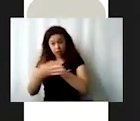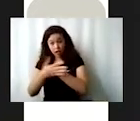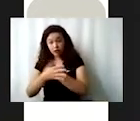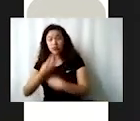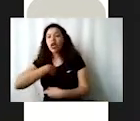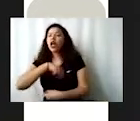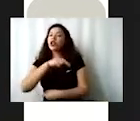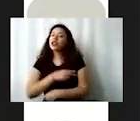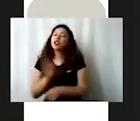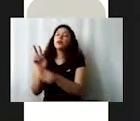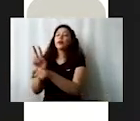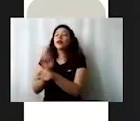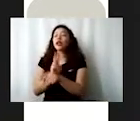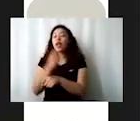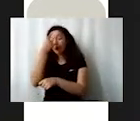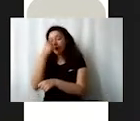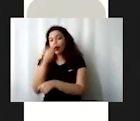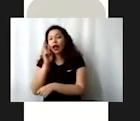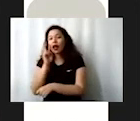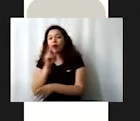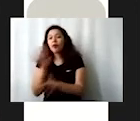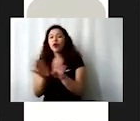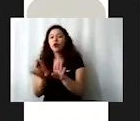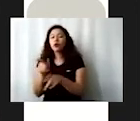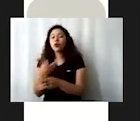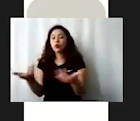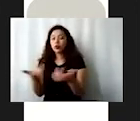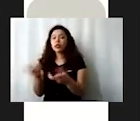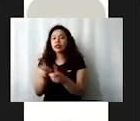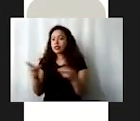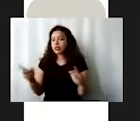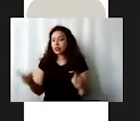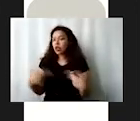tu trabajo. Tú ahí estás desarrollando